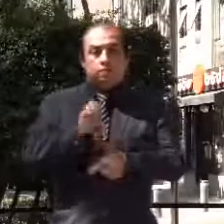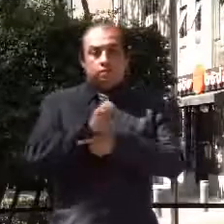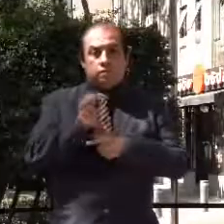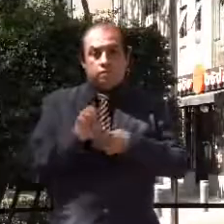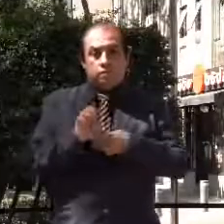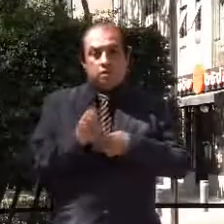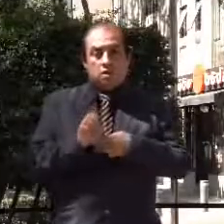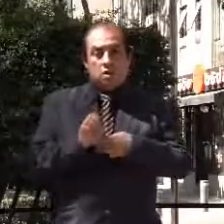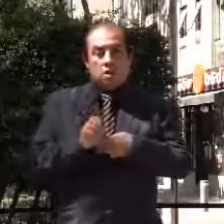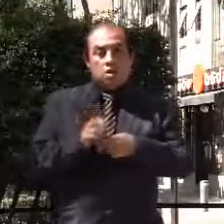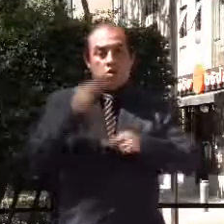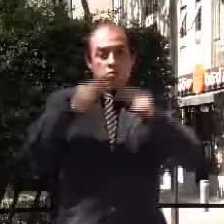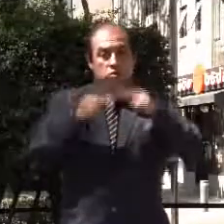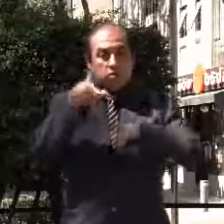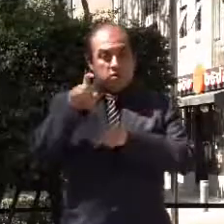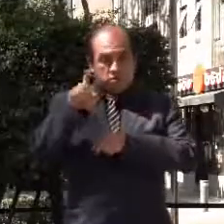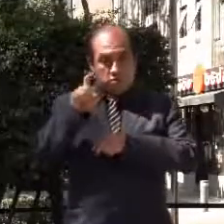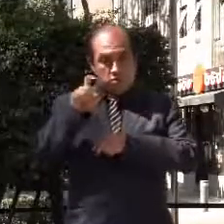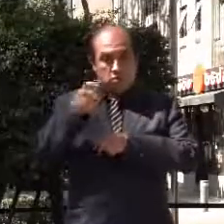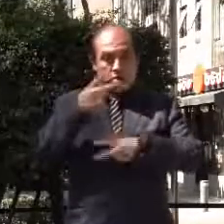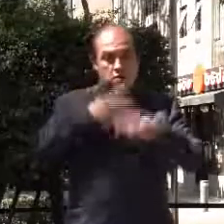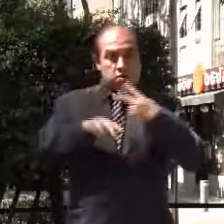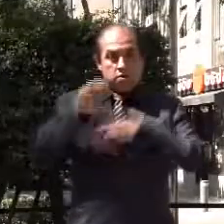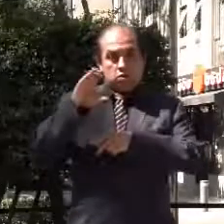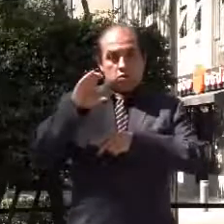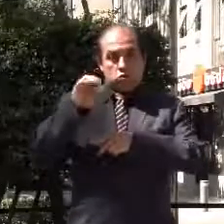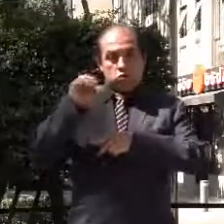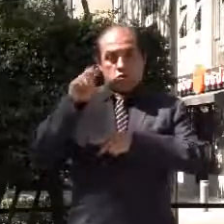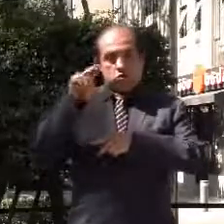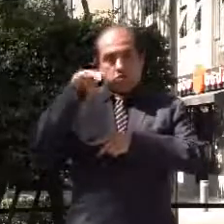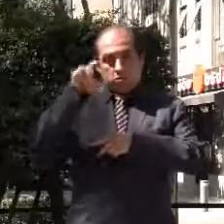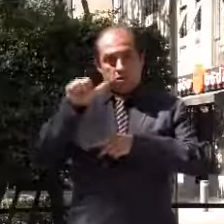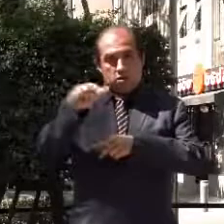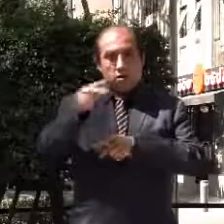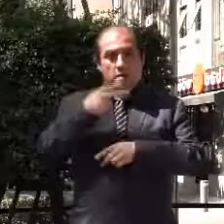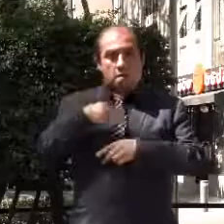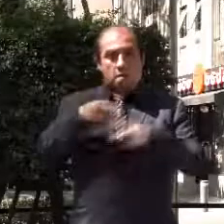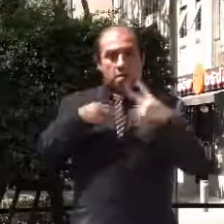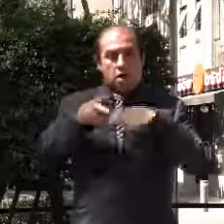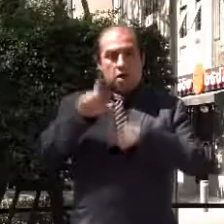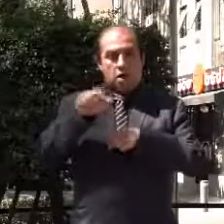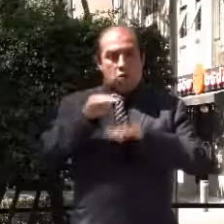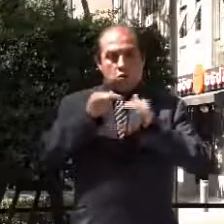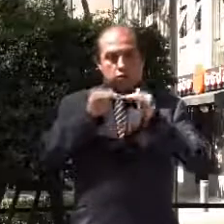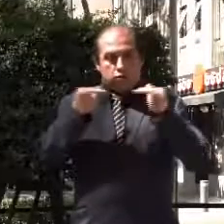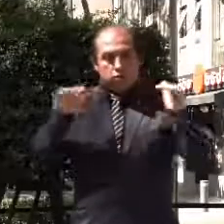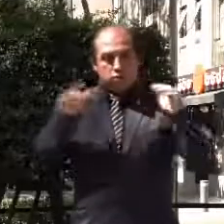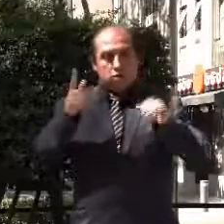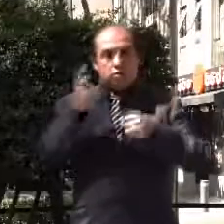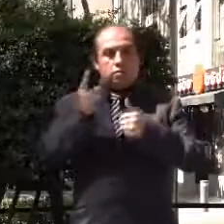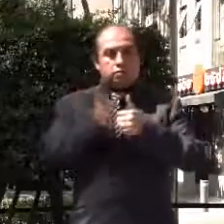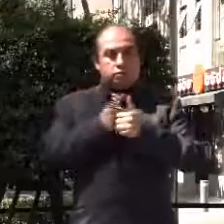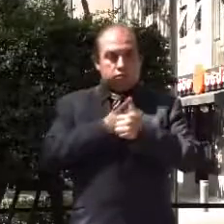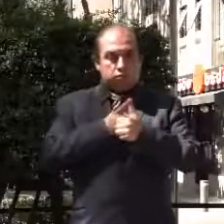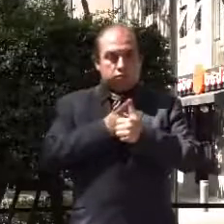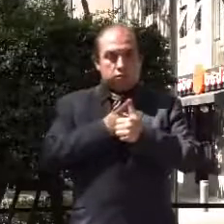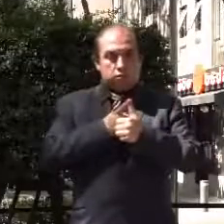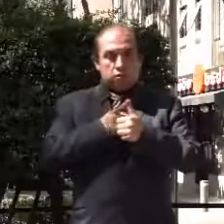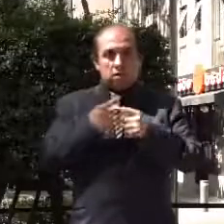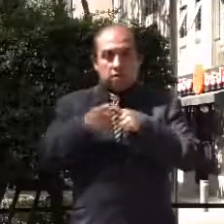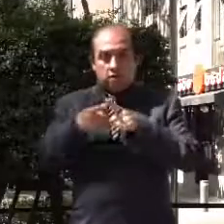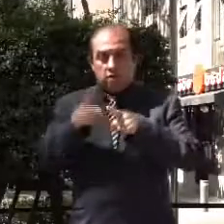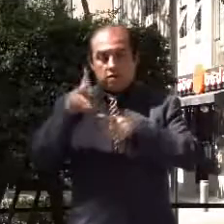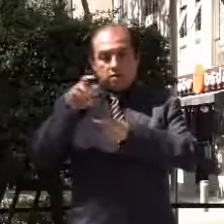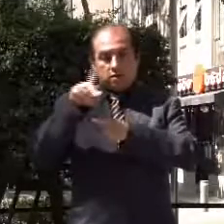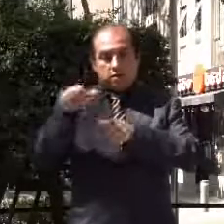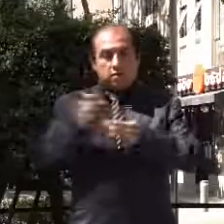Entonces, la cantidad de agua que viene del Cutzamala, pues es agua superficial principalmente, a través de distintas presas, que es bombeada a la